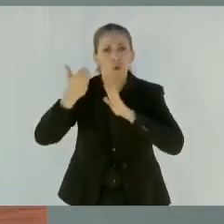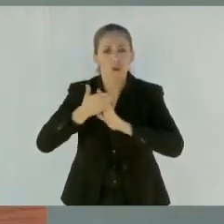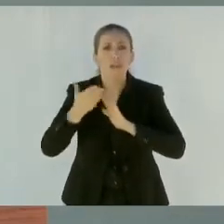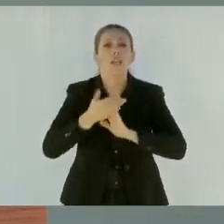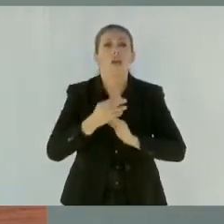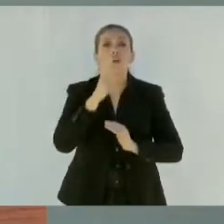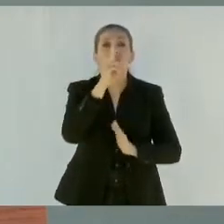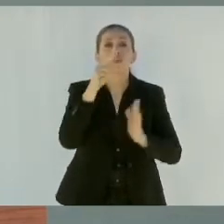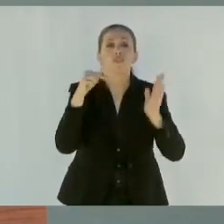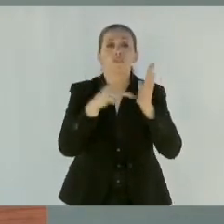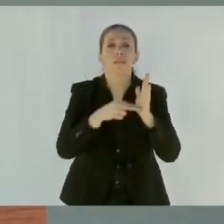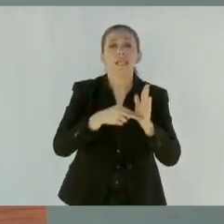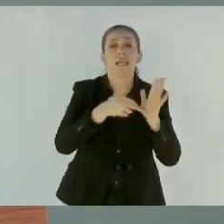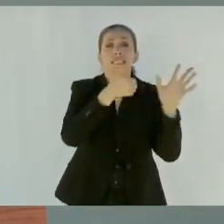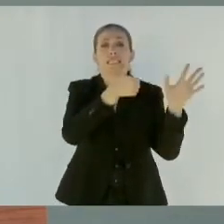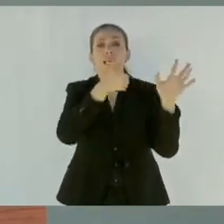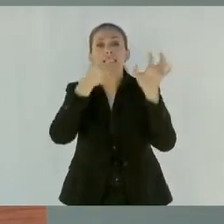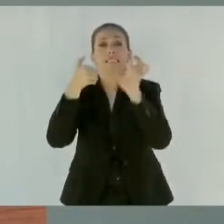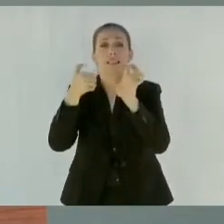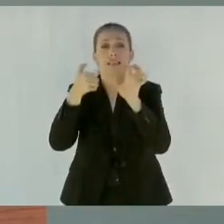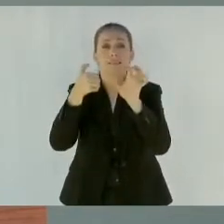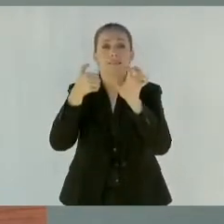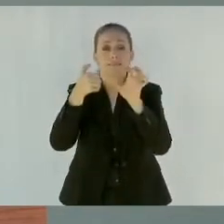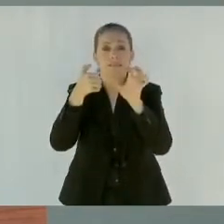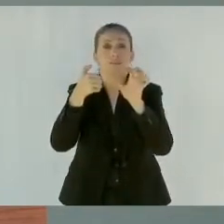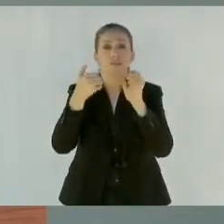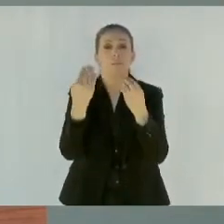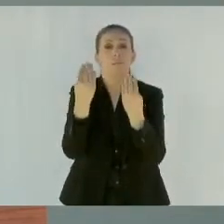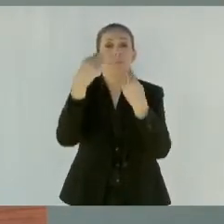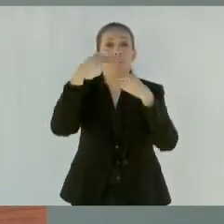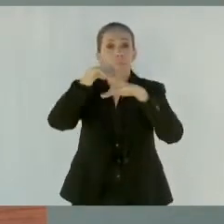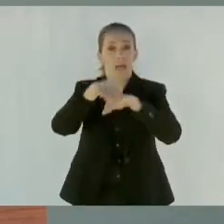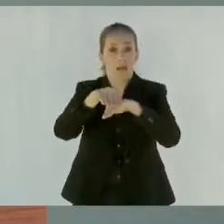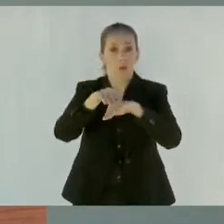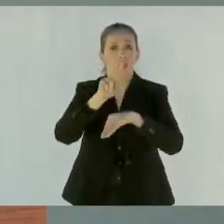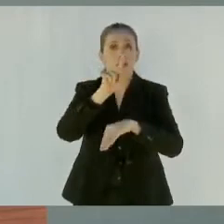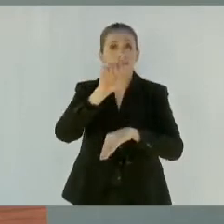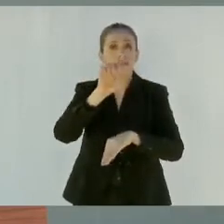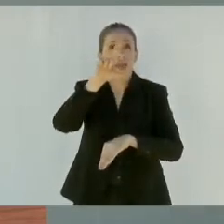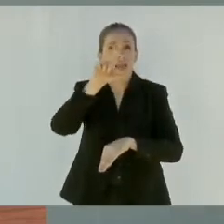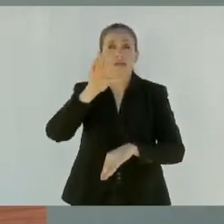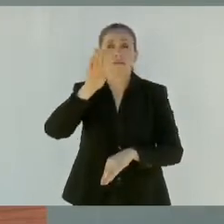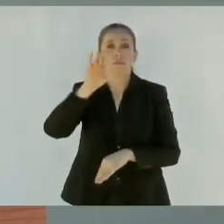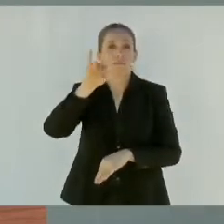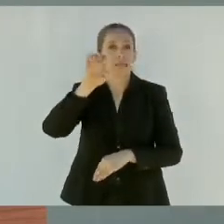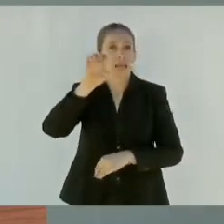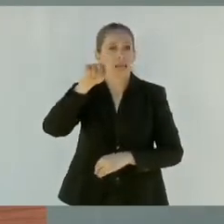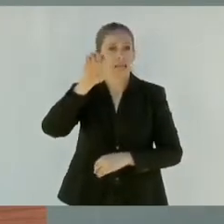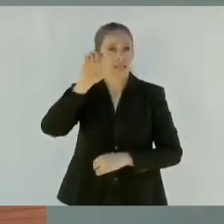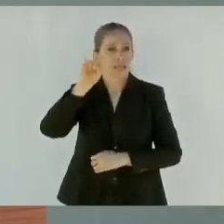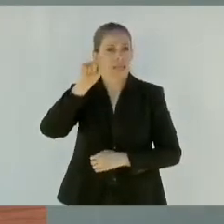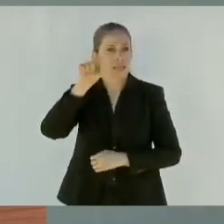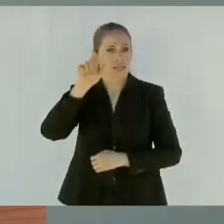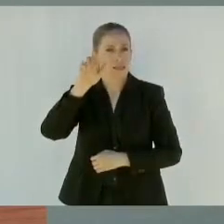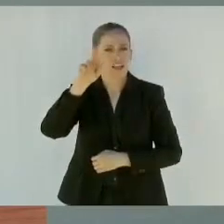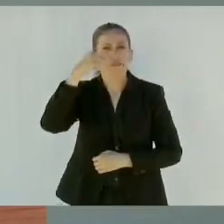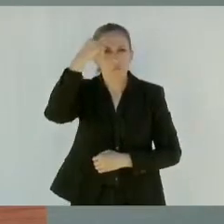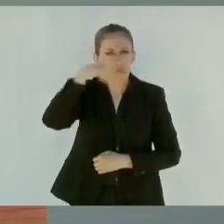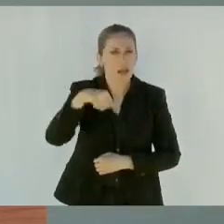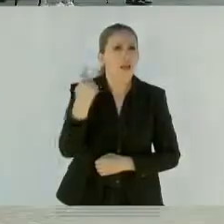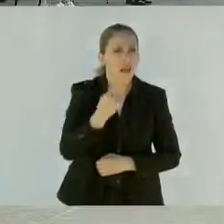2,600 sucursales del Banco del Bienestar para que la gente reciba sus